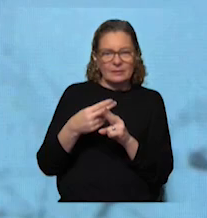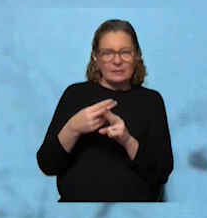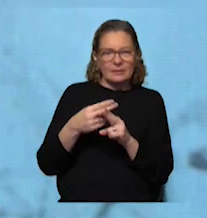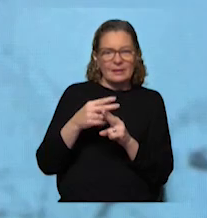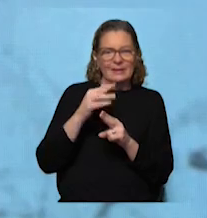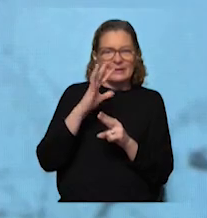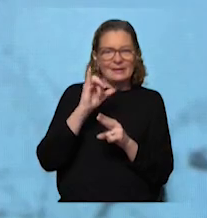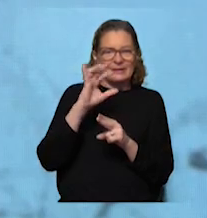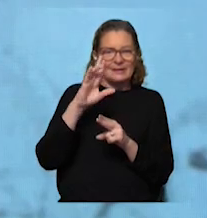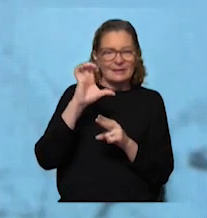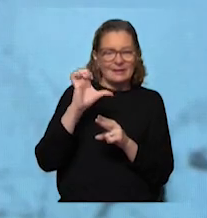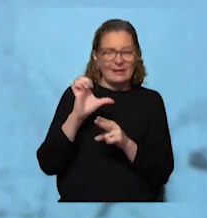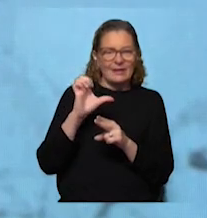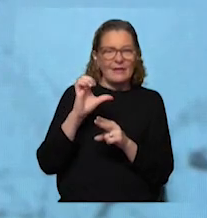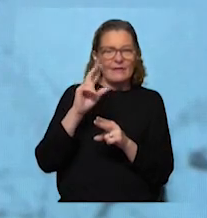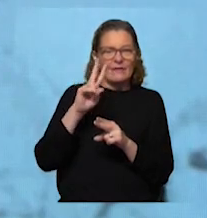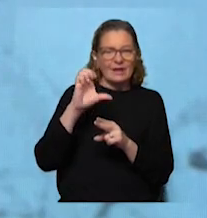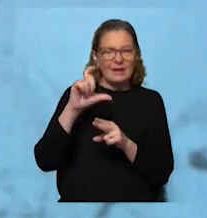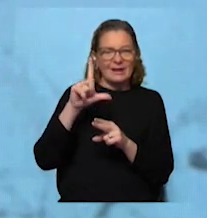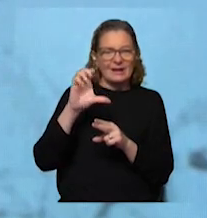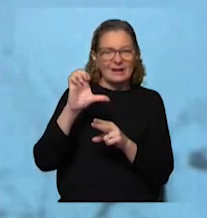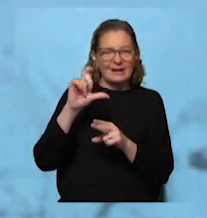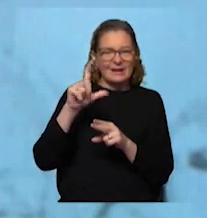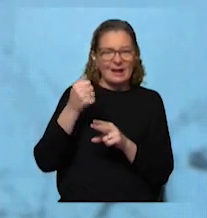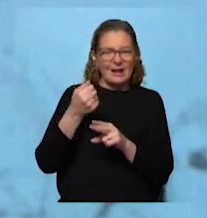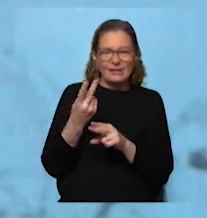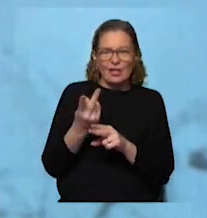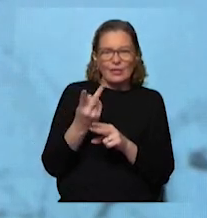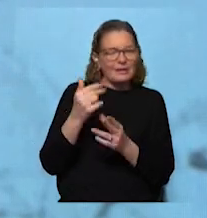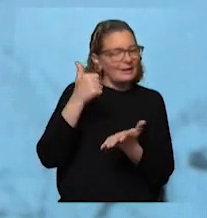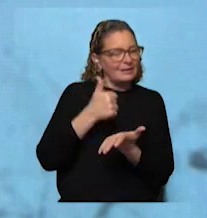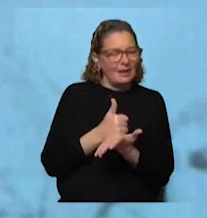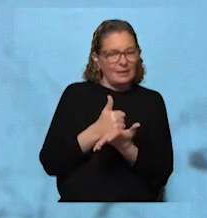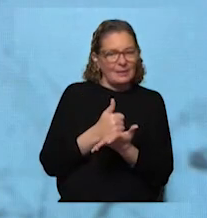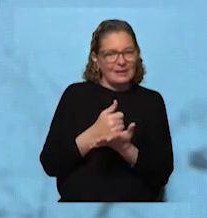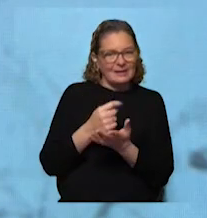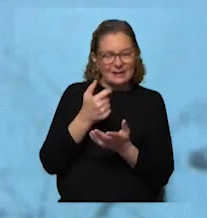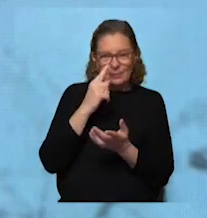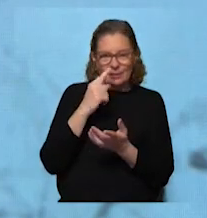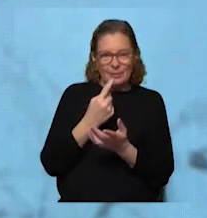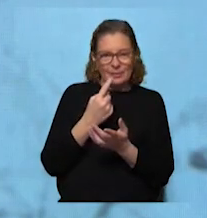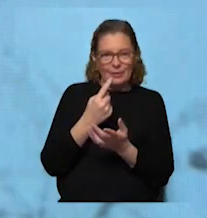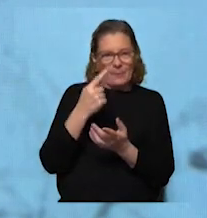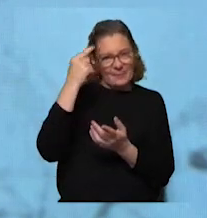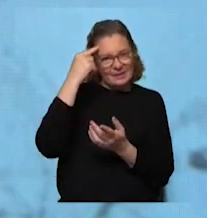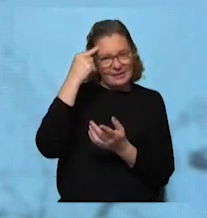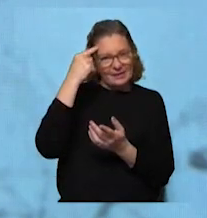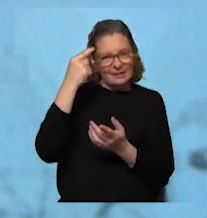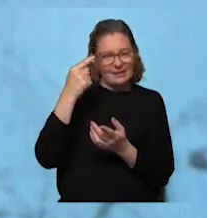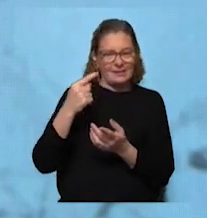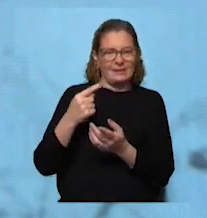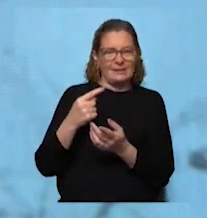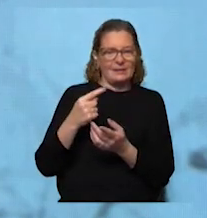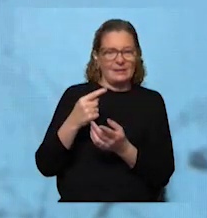Circe Maya y el de Belén Herrera no fue como Sí o sí tienen que estar Ellas dos y enseguida acto seguido de eso pensé en